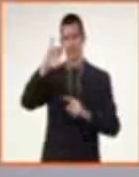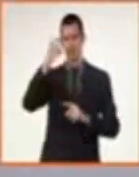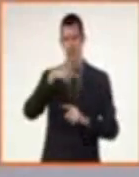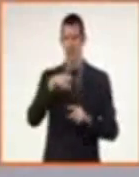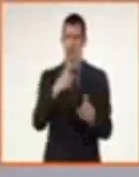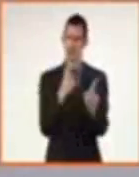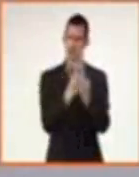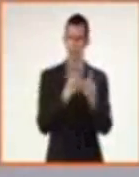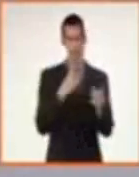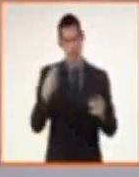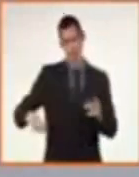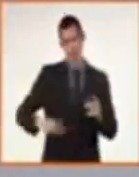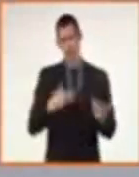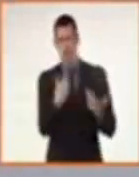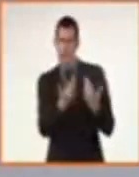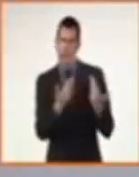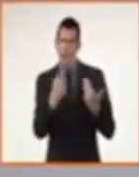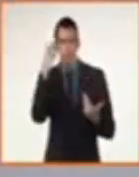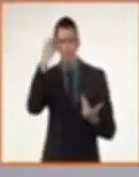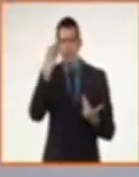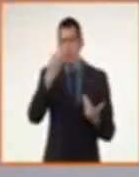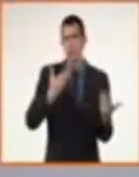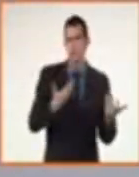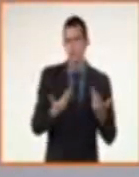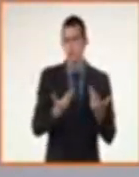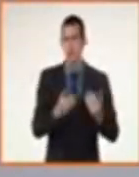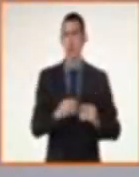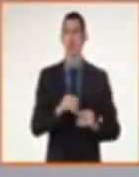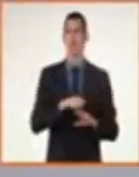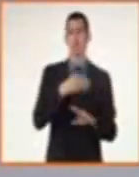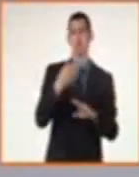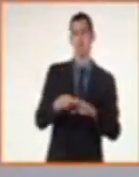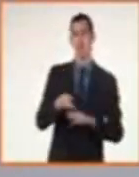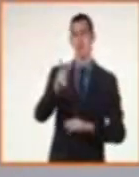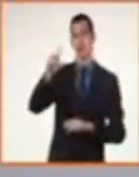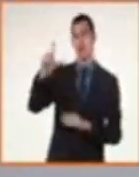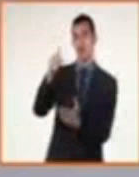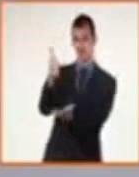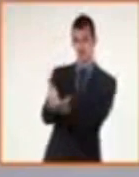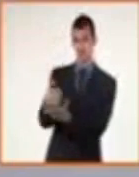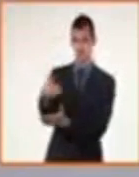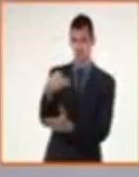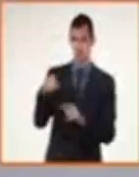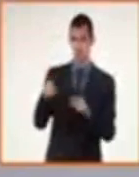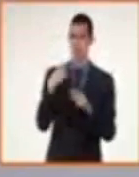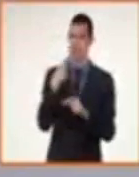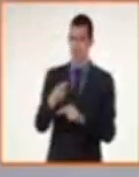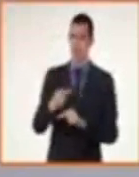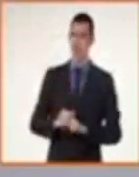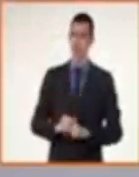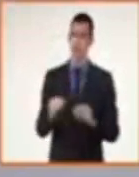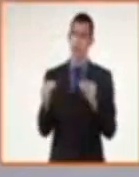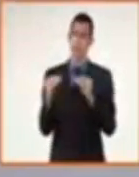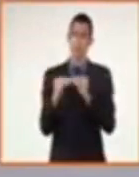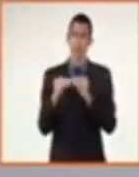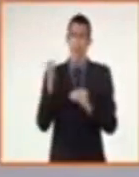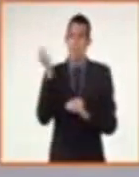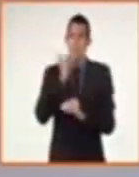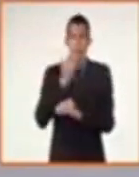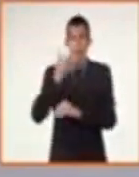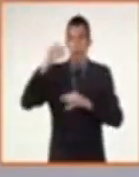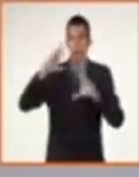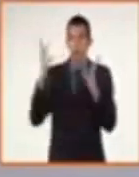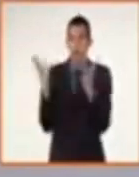la, el encuentro con la prensa que tuvo ayer ahí en Santa Clara, es precisamente eso, estar con los delegados en la base, cada